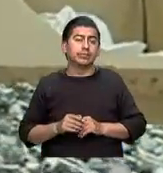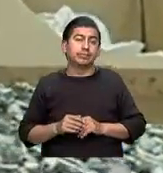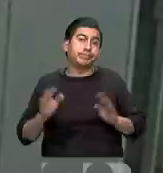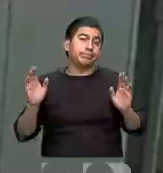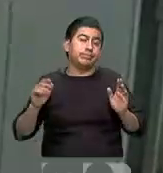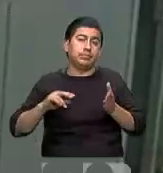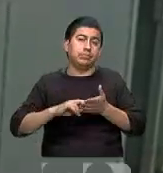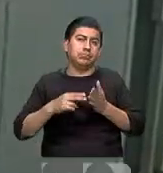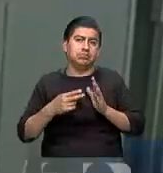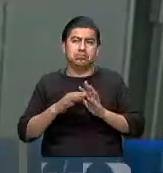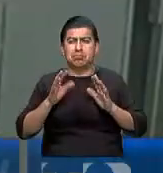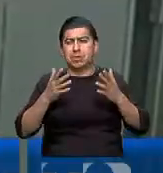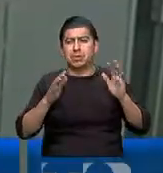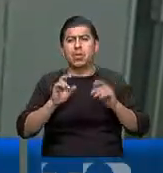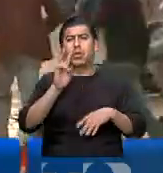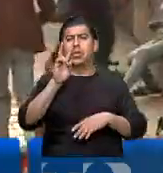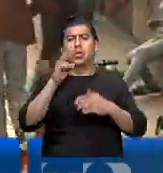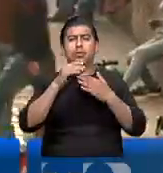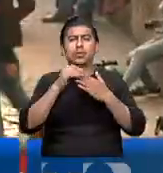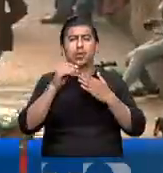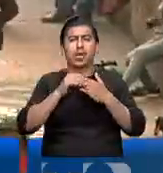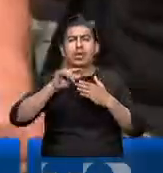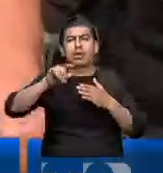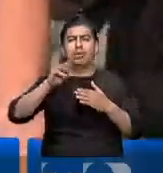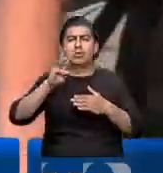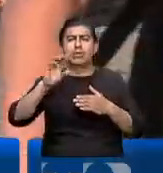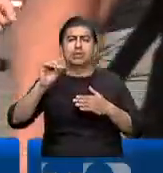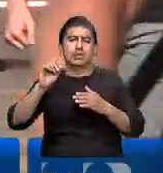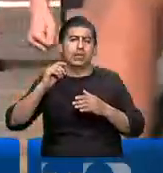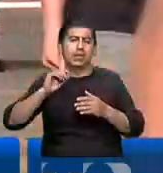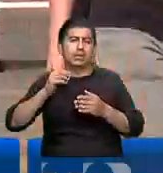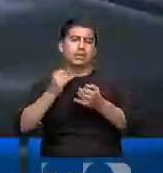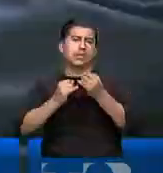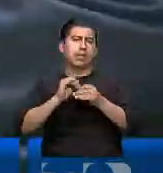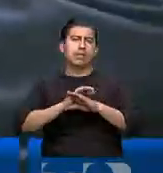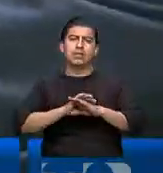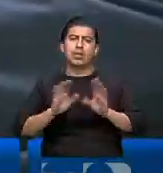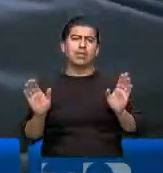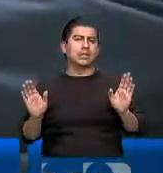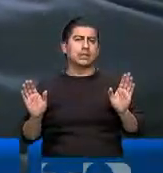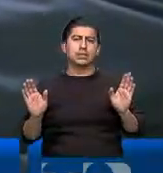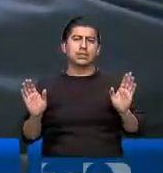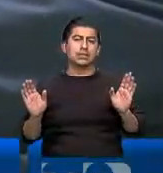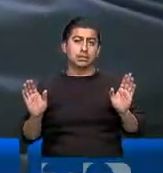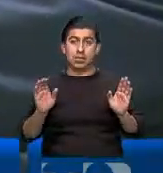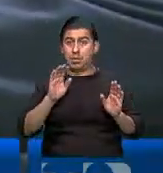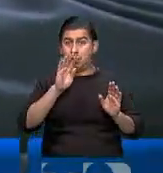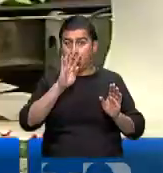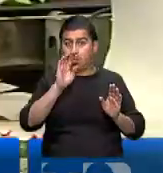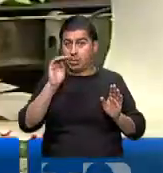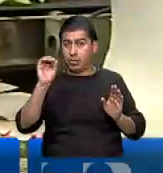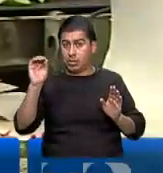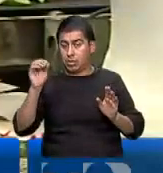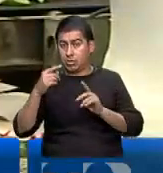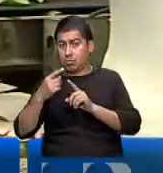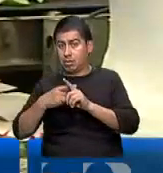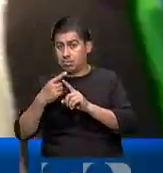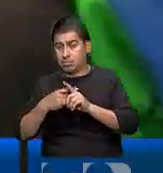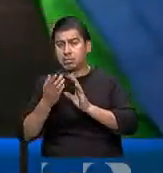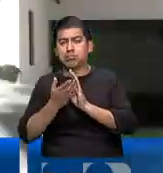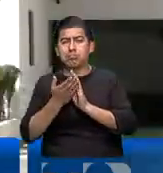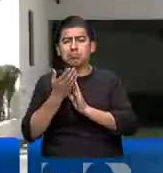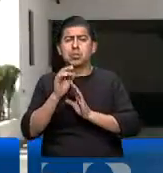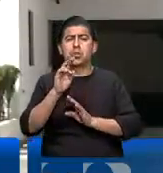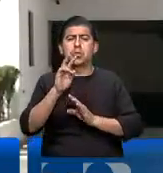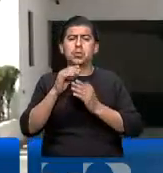significa alrededor de 2 dólares con 60 centavos a los 400 dólares mensuales en